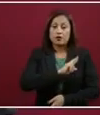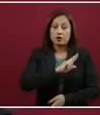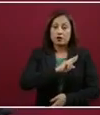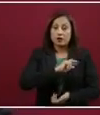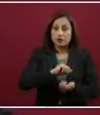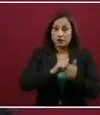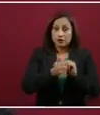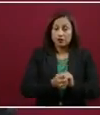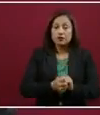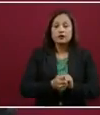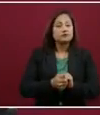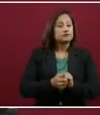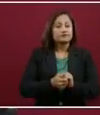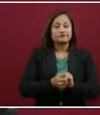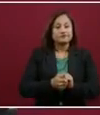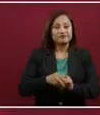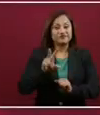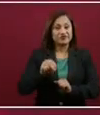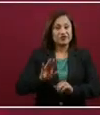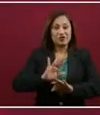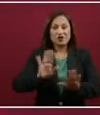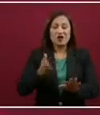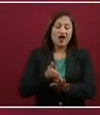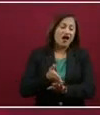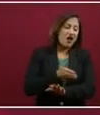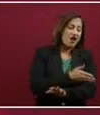hicieron mucho daño.